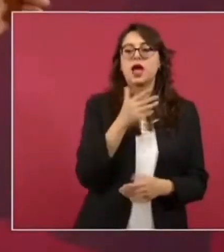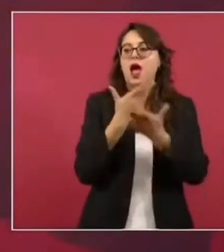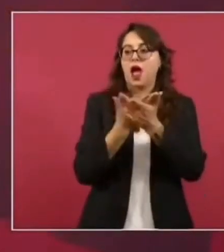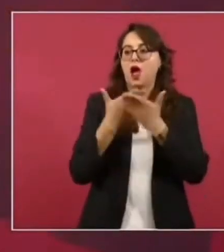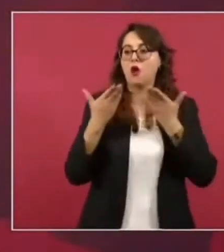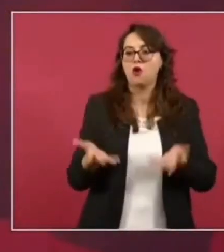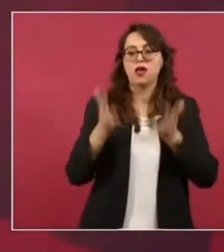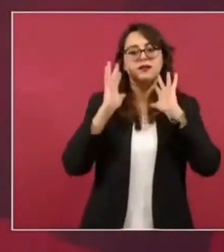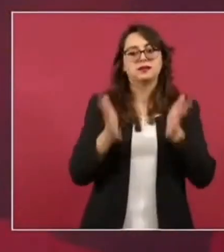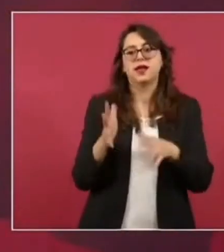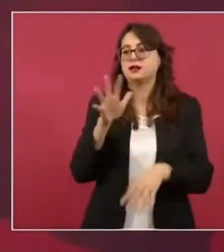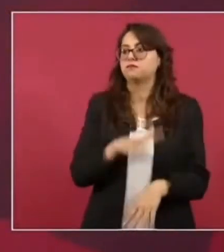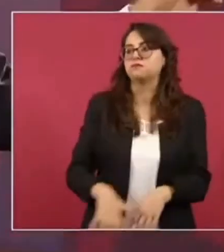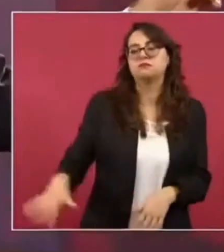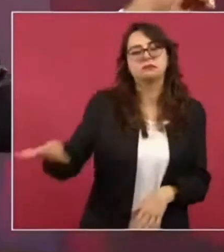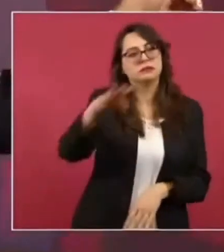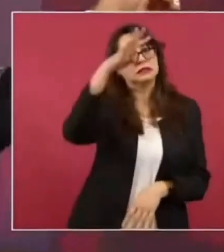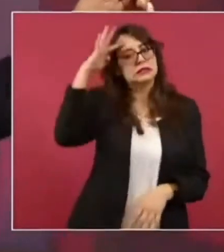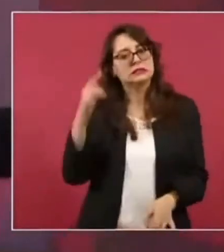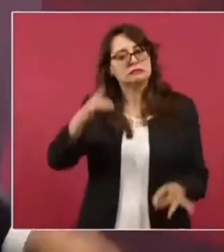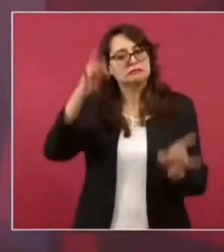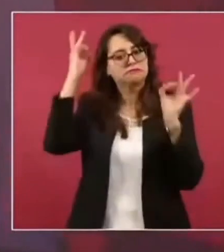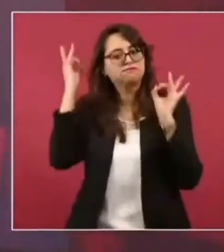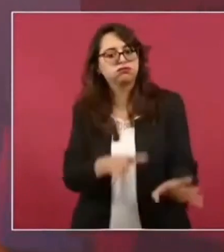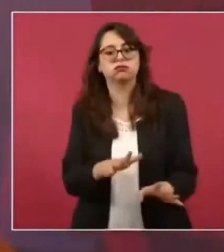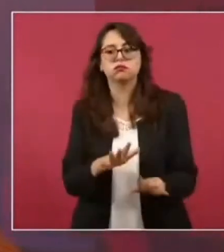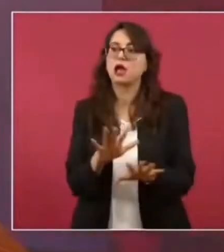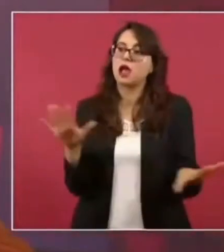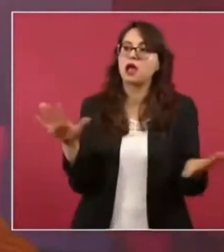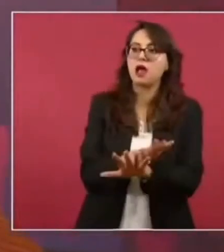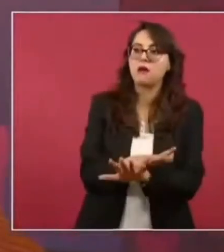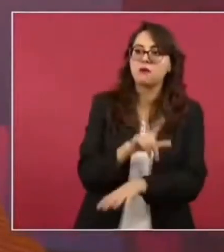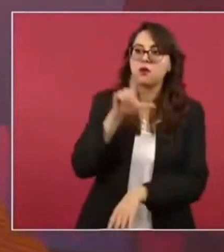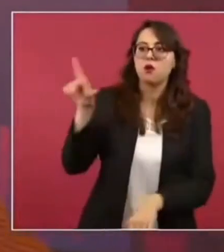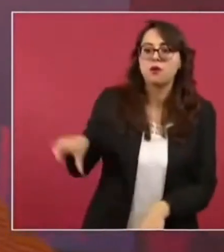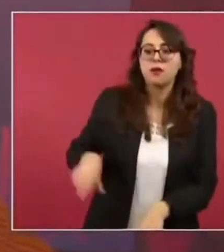Y lo mismo acaba de pasar en Tamaulipas.